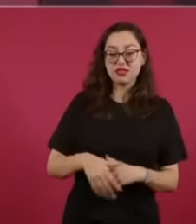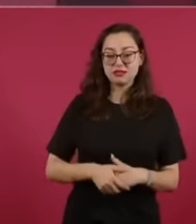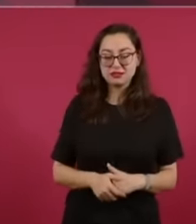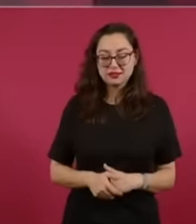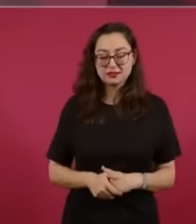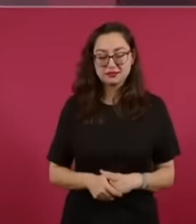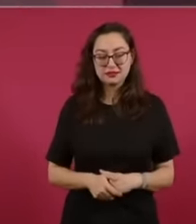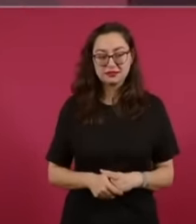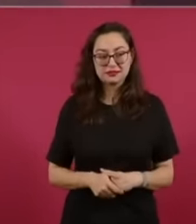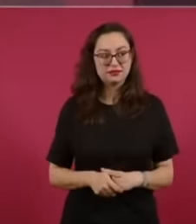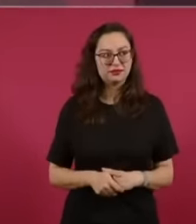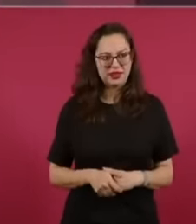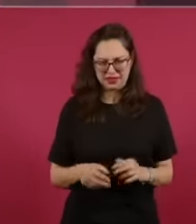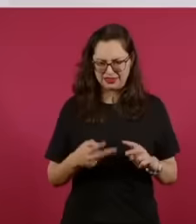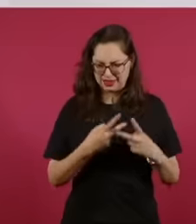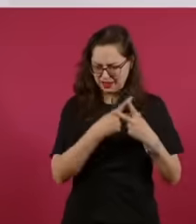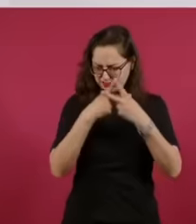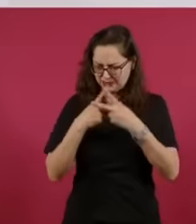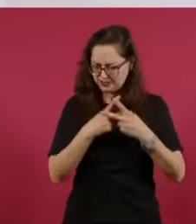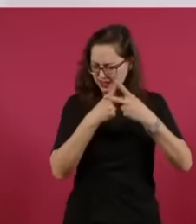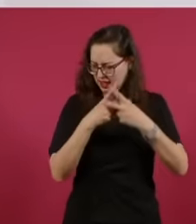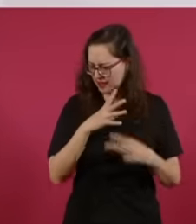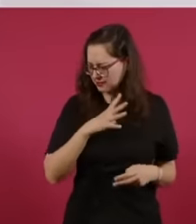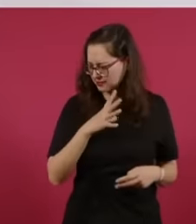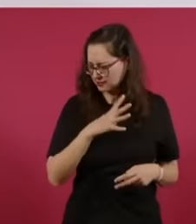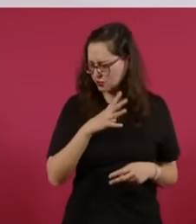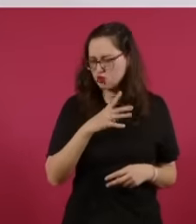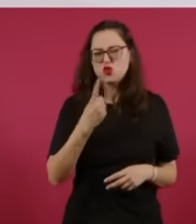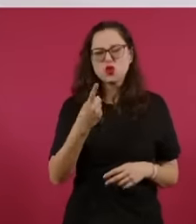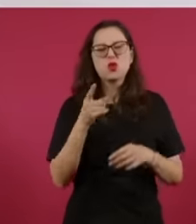el programa de Televisa?